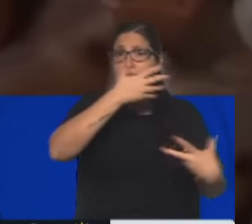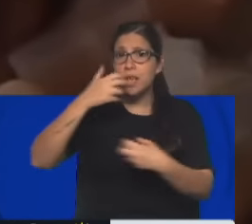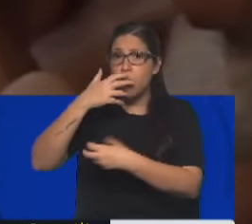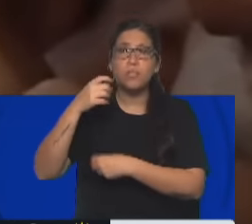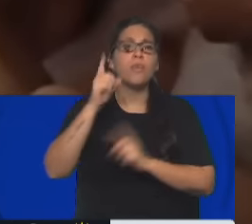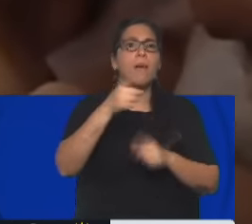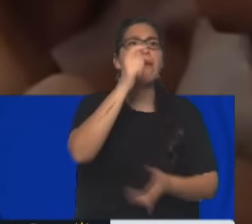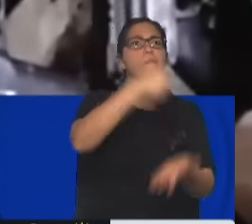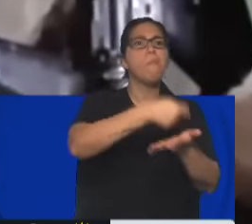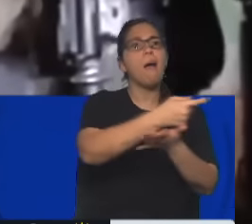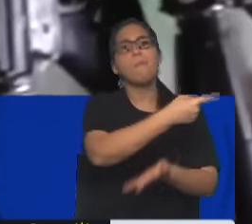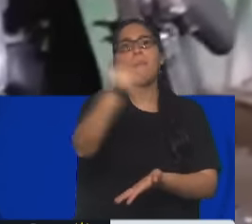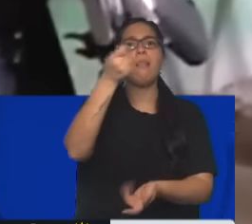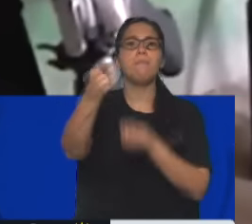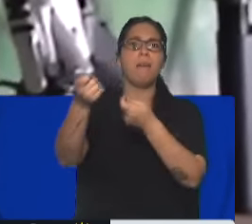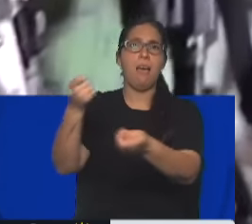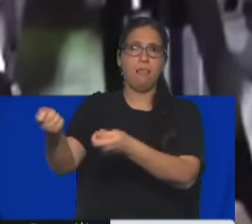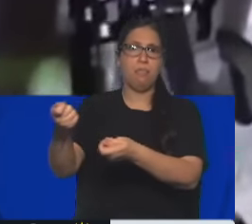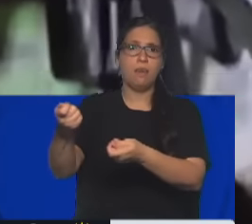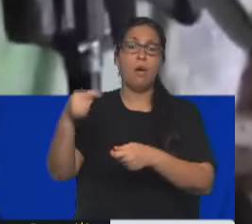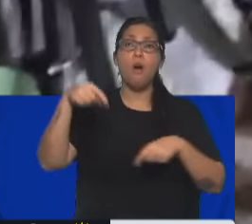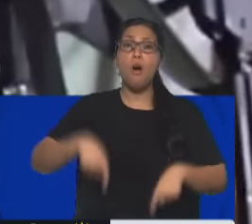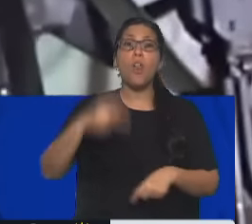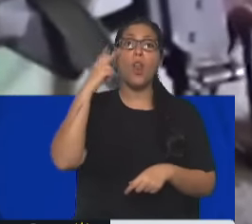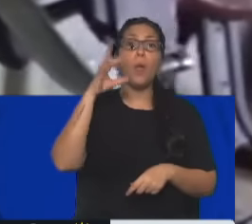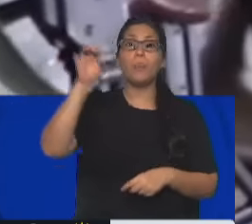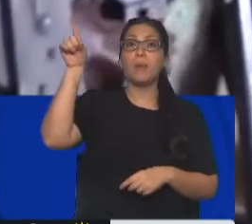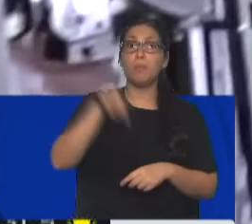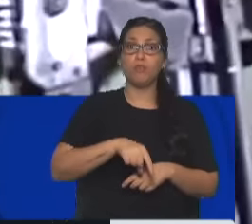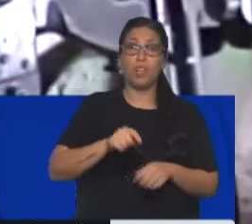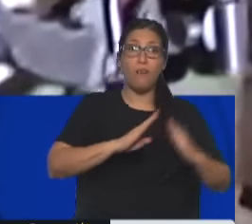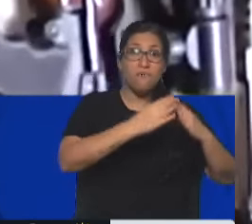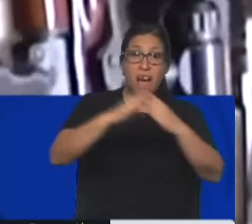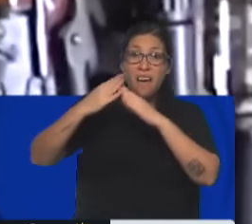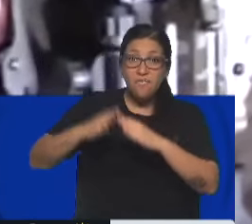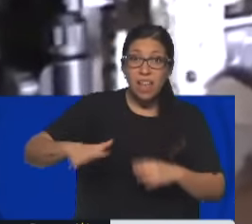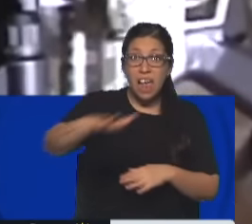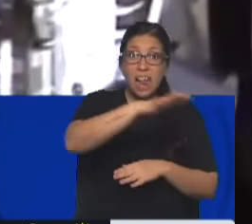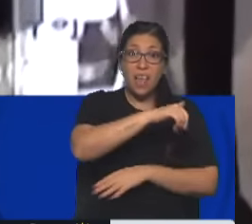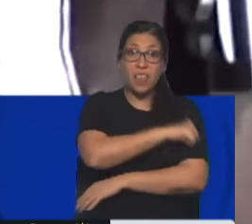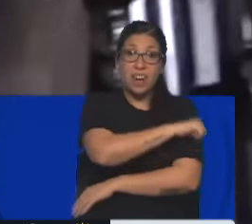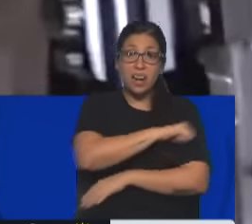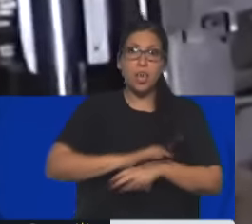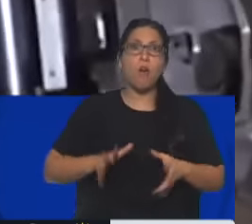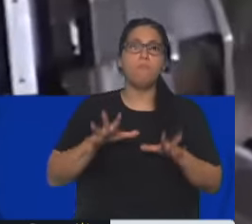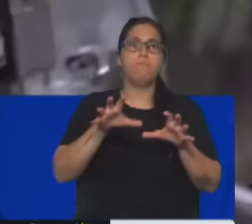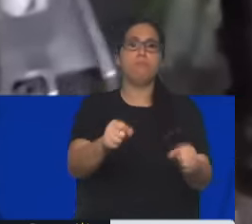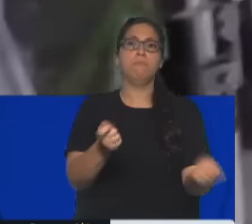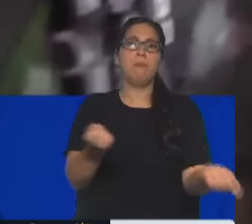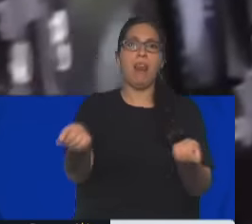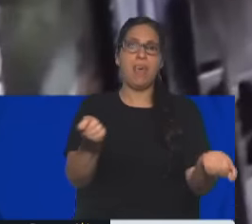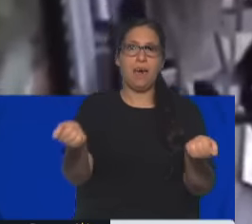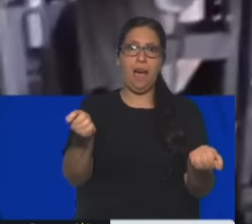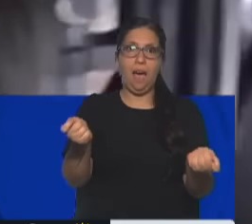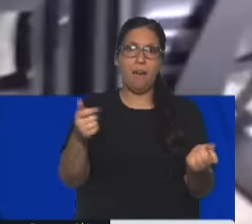sicariato. Hoy controla cerca del 90% de las favelas de Río y maneja más de 5.300 millones de